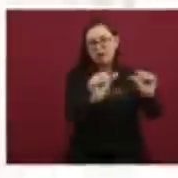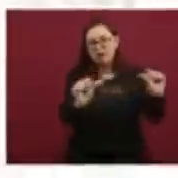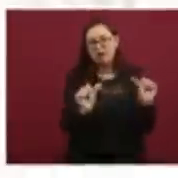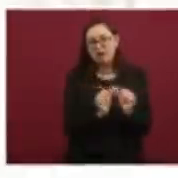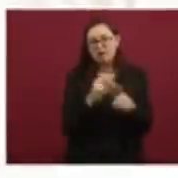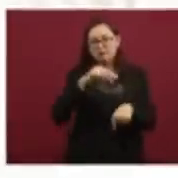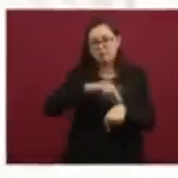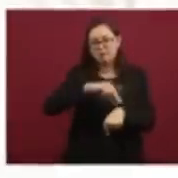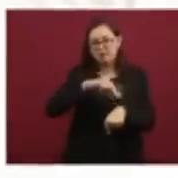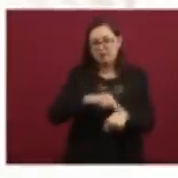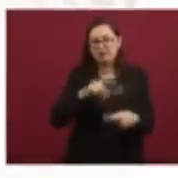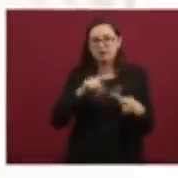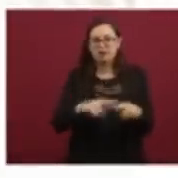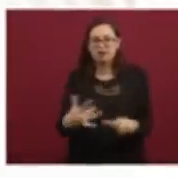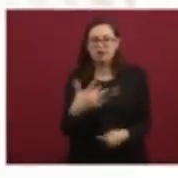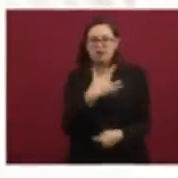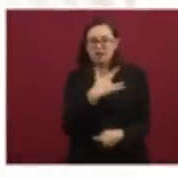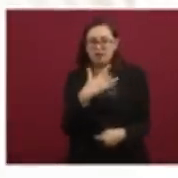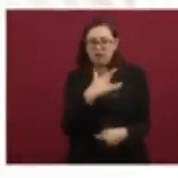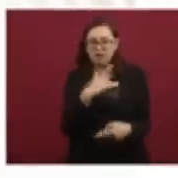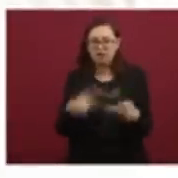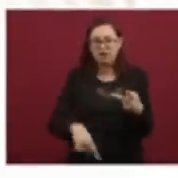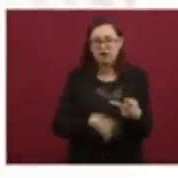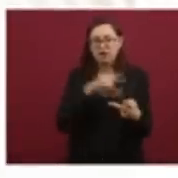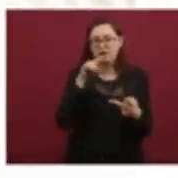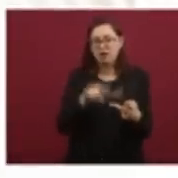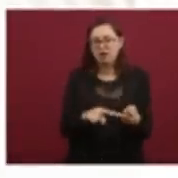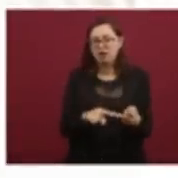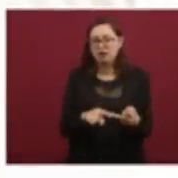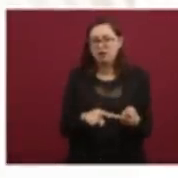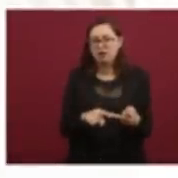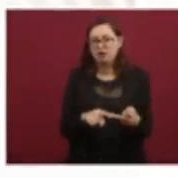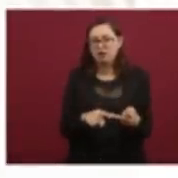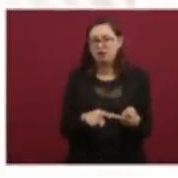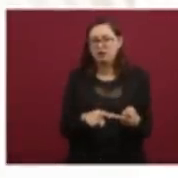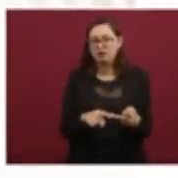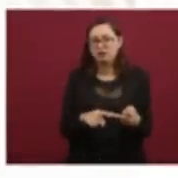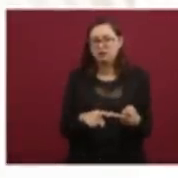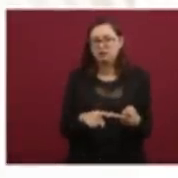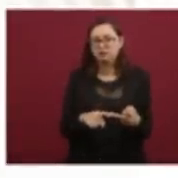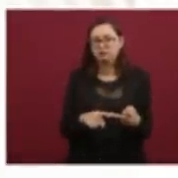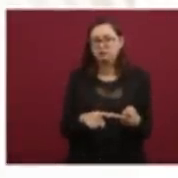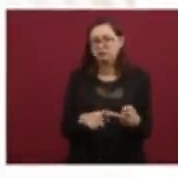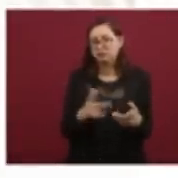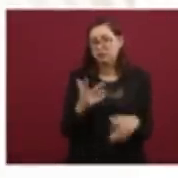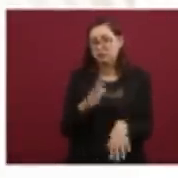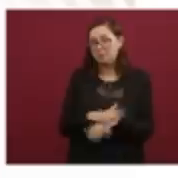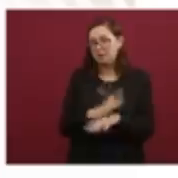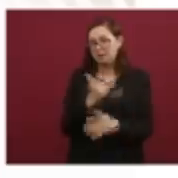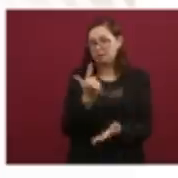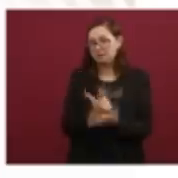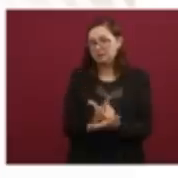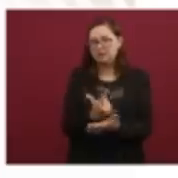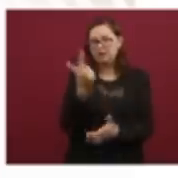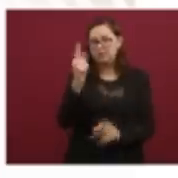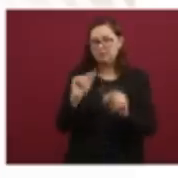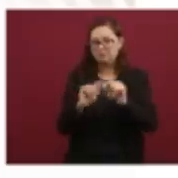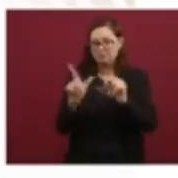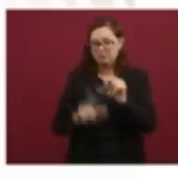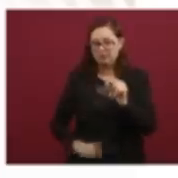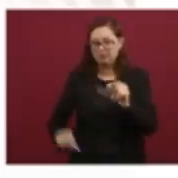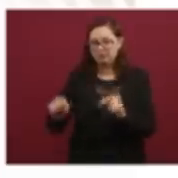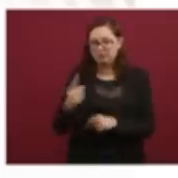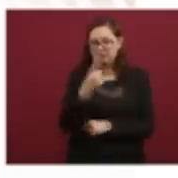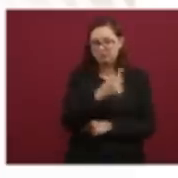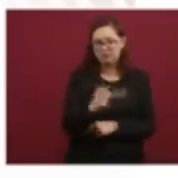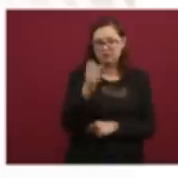resalto la cardiología, los problemas que encabezan la gran patología del mexicano, que son